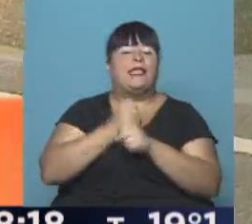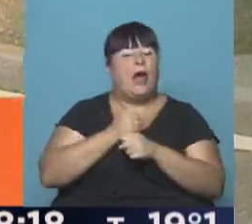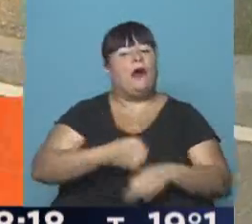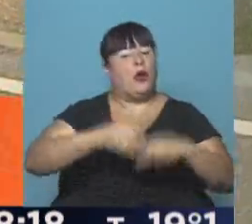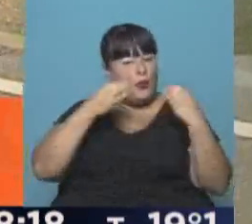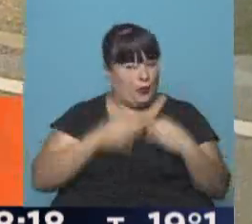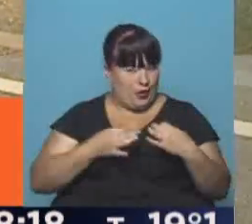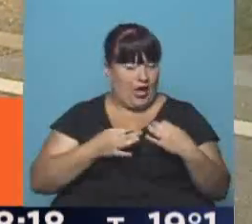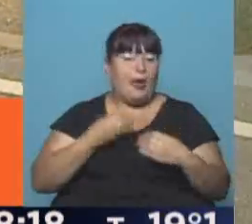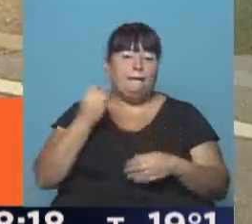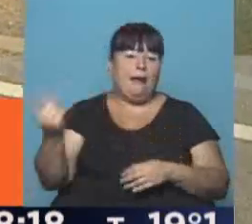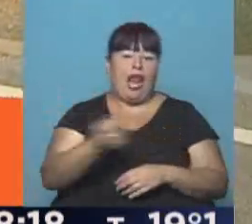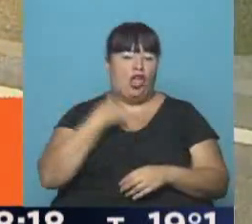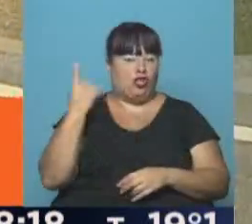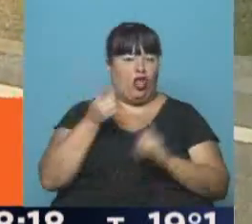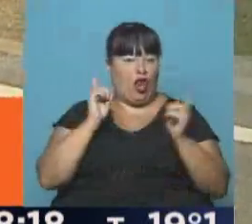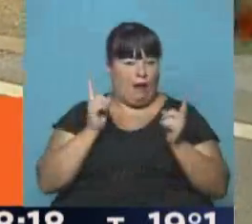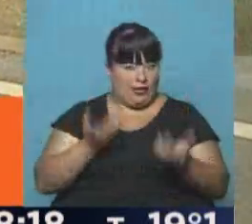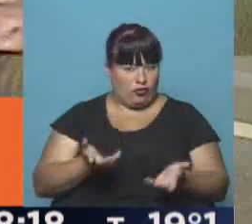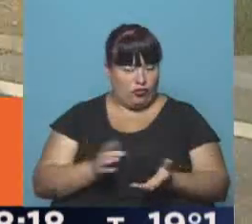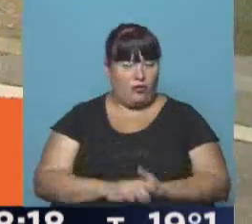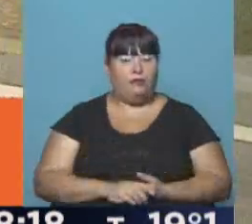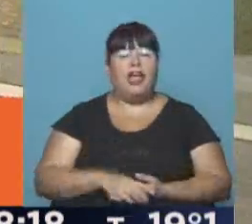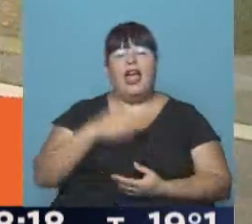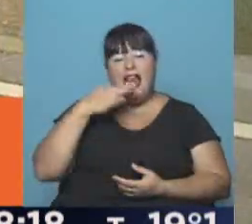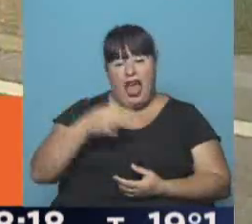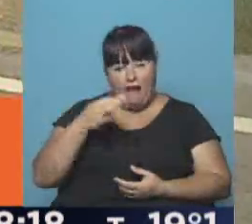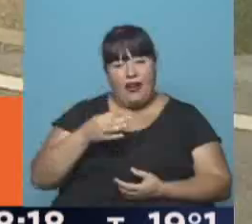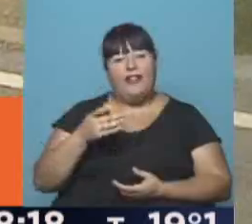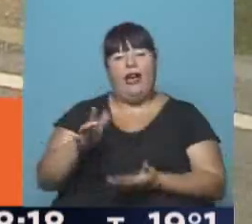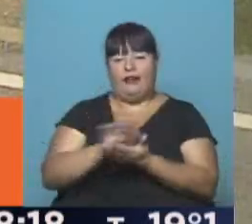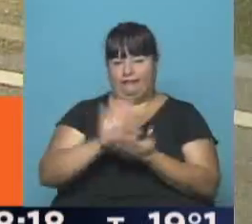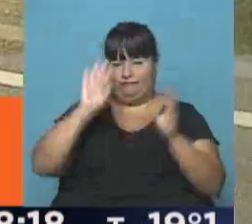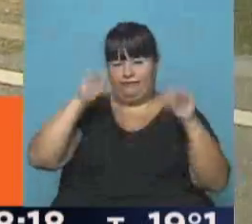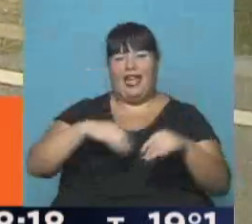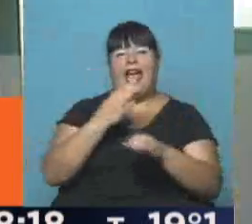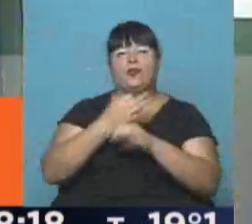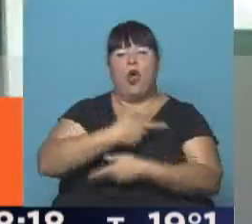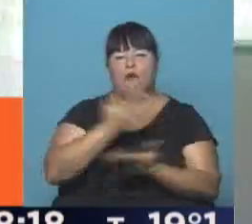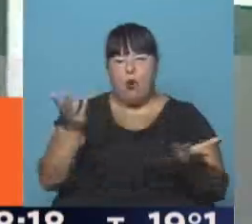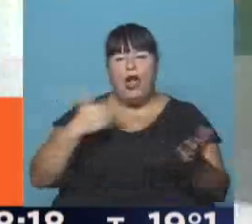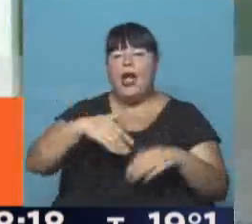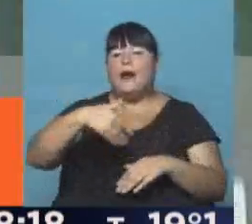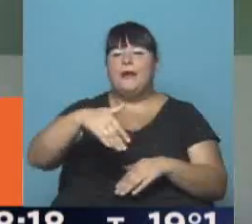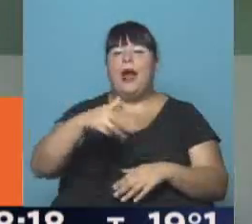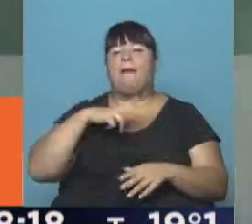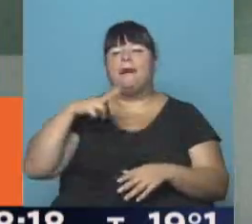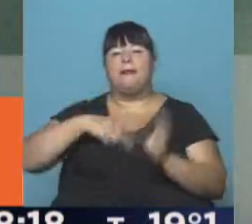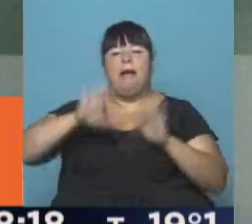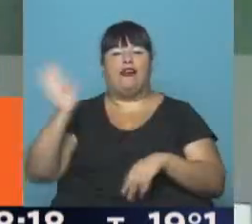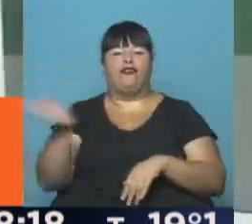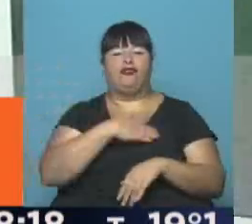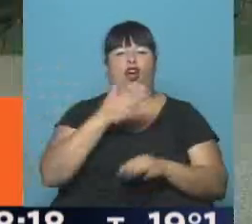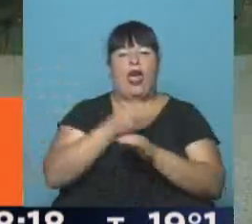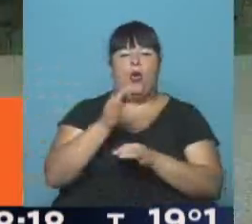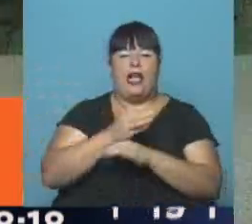trabajo dignas para todos los docentes. La realidad es que hay un vaciamiento de la escuela pública y una tendencia a la privatización del